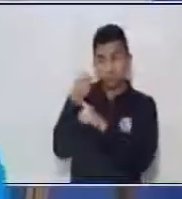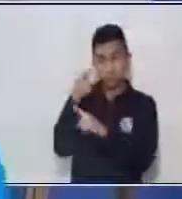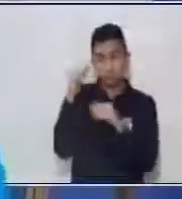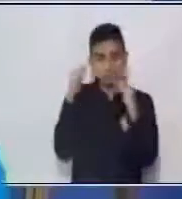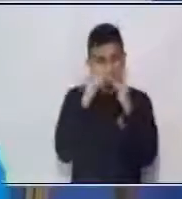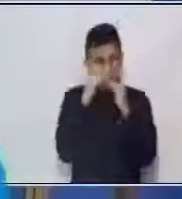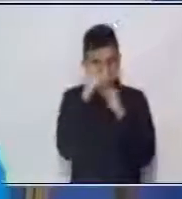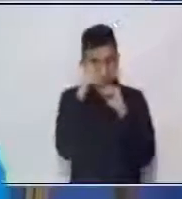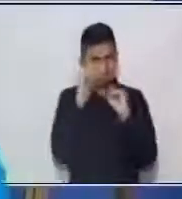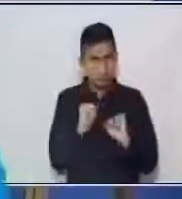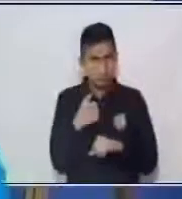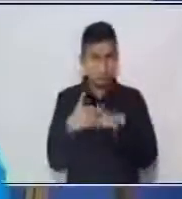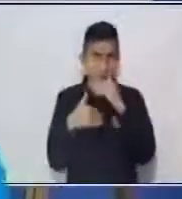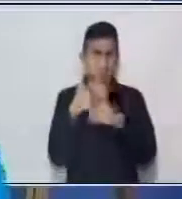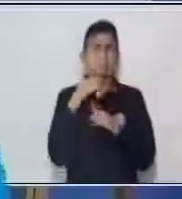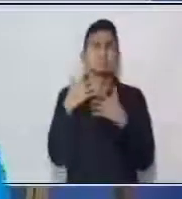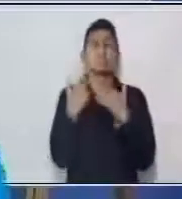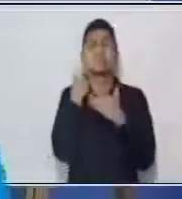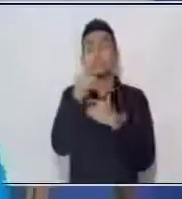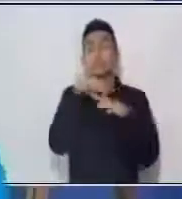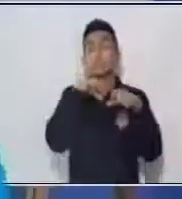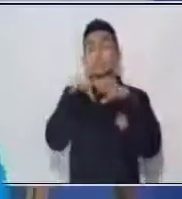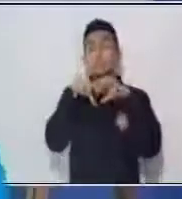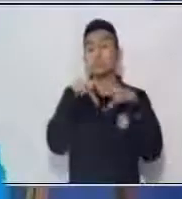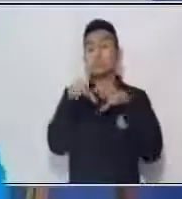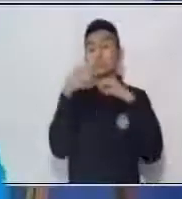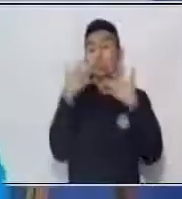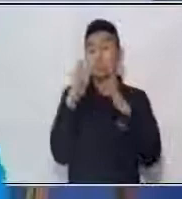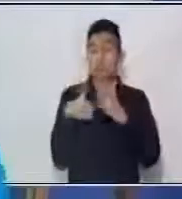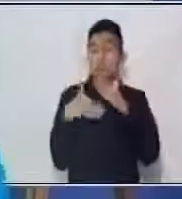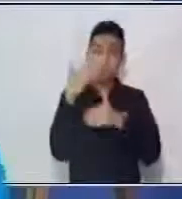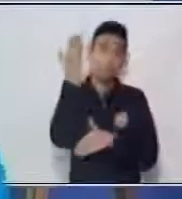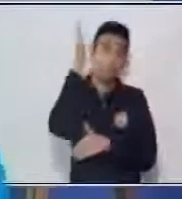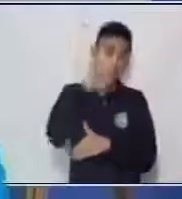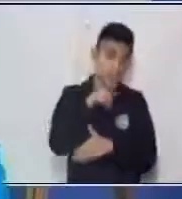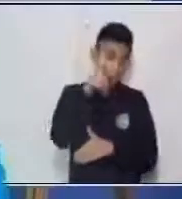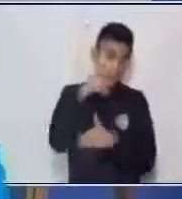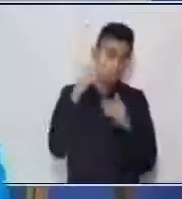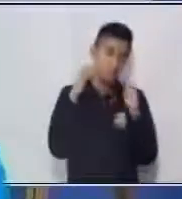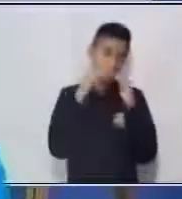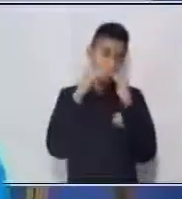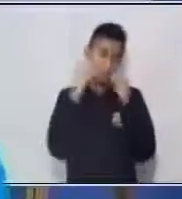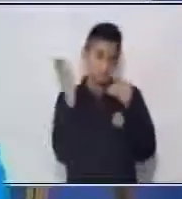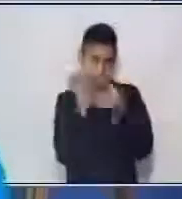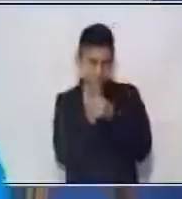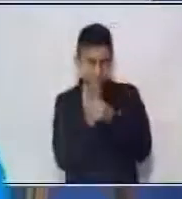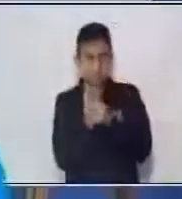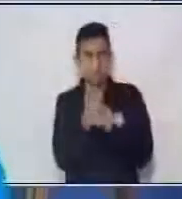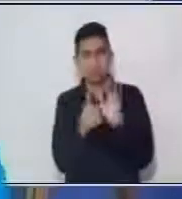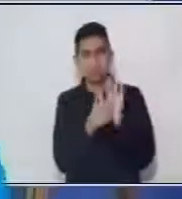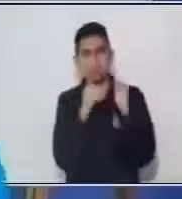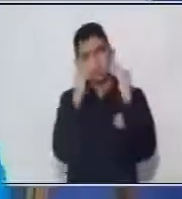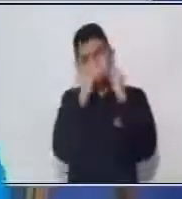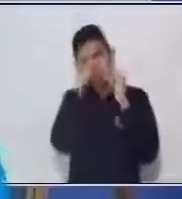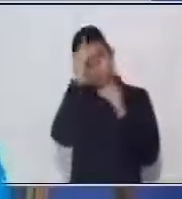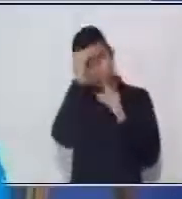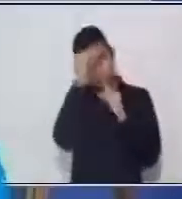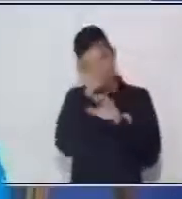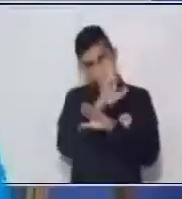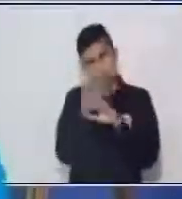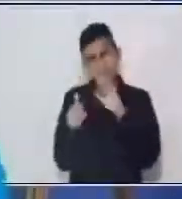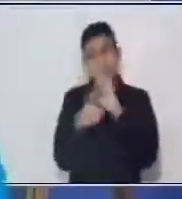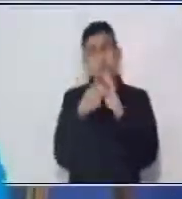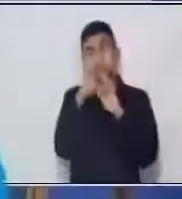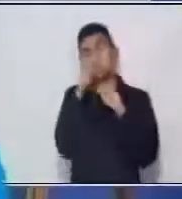casa y más que todo para tus actividades que ya luego vas a guardar en tu portafolio de Aprendo en Casa. Y en este